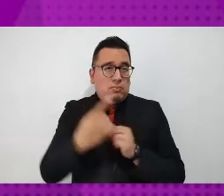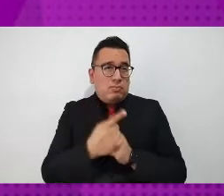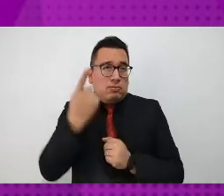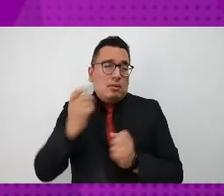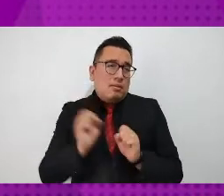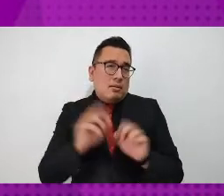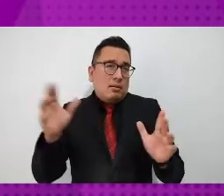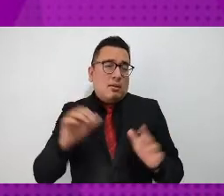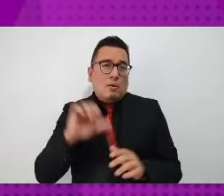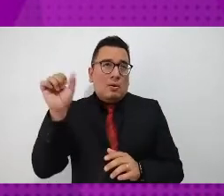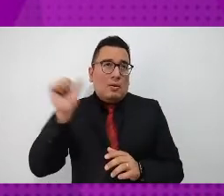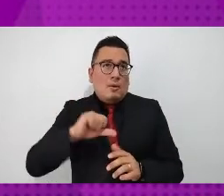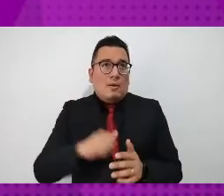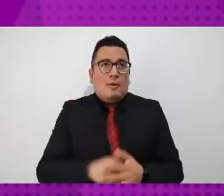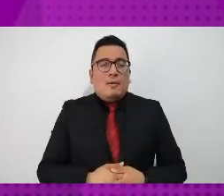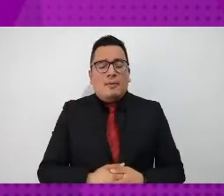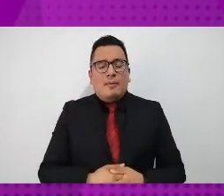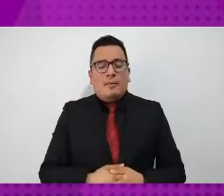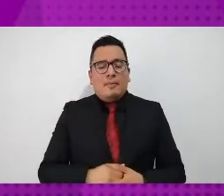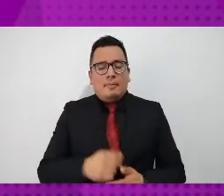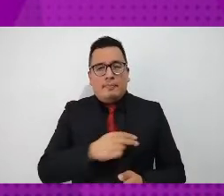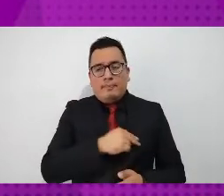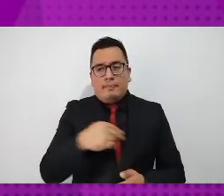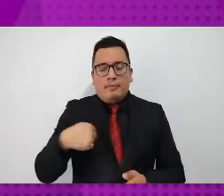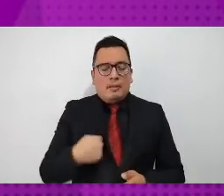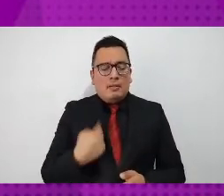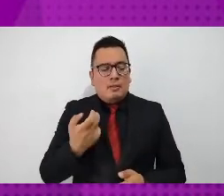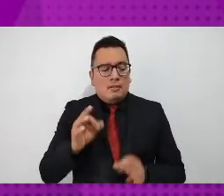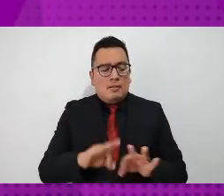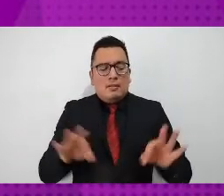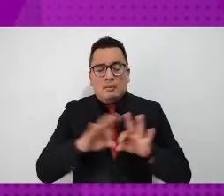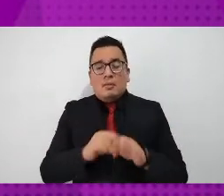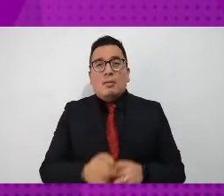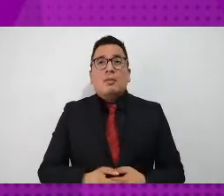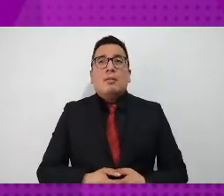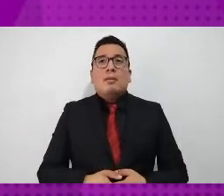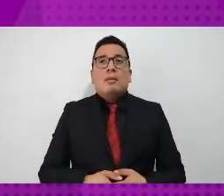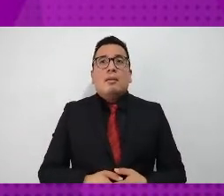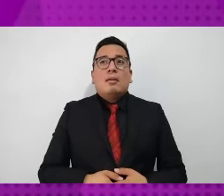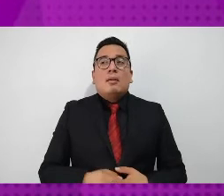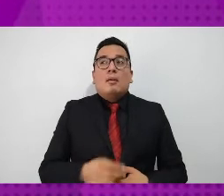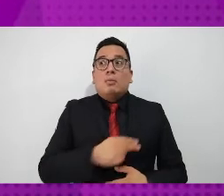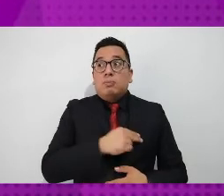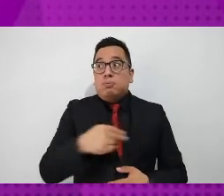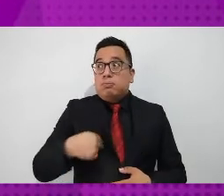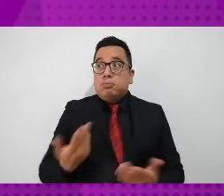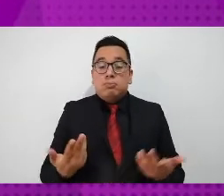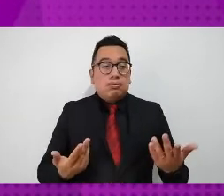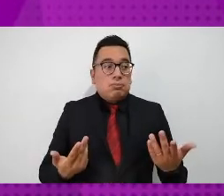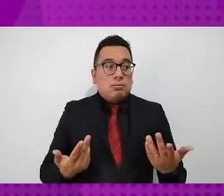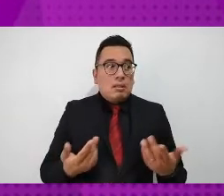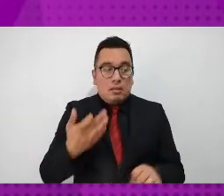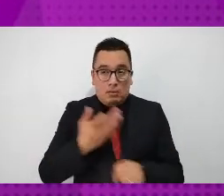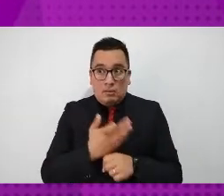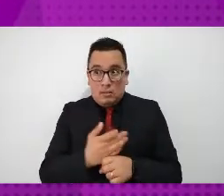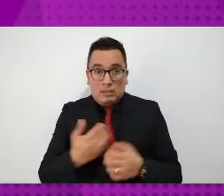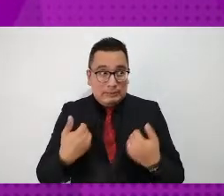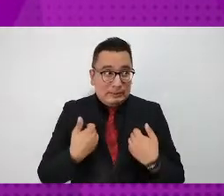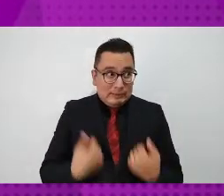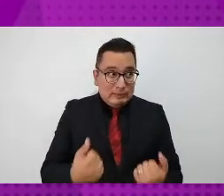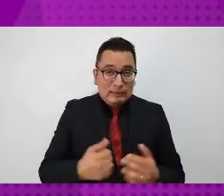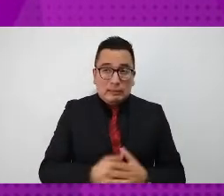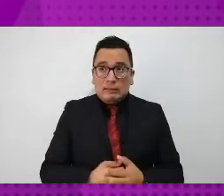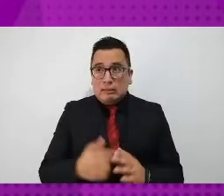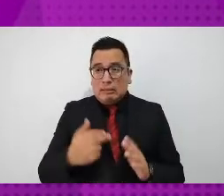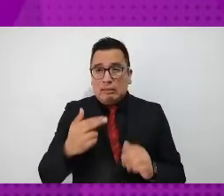hoy día el papel de los organismos electorales es importante es fundamental y no podríamos entender en la actualidad un